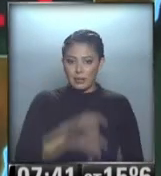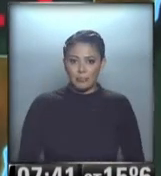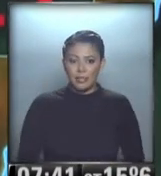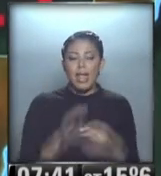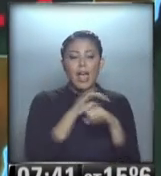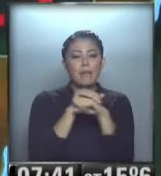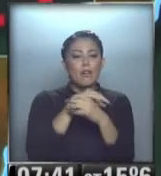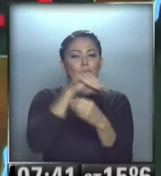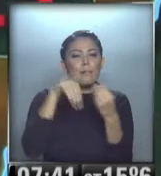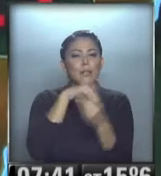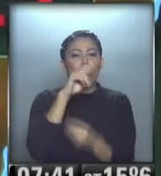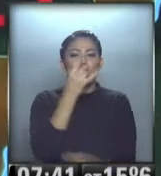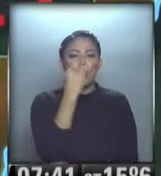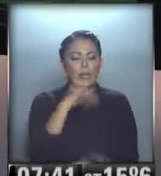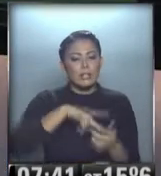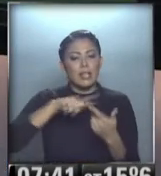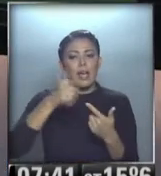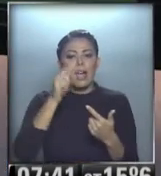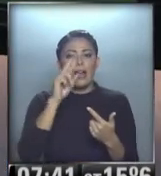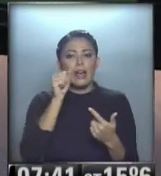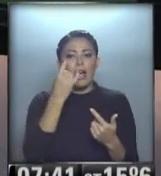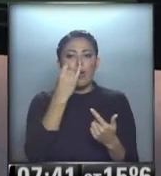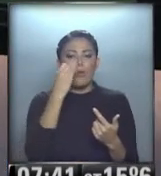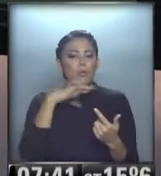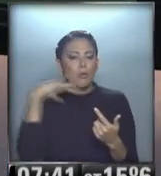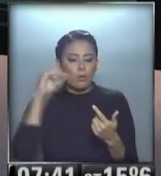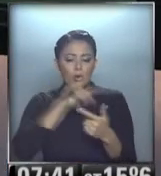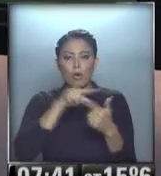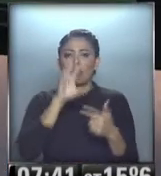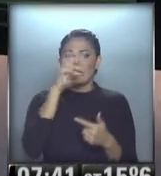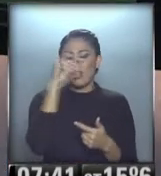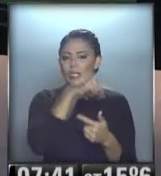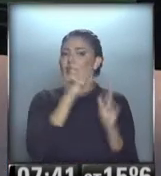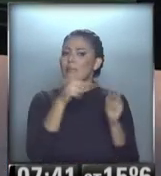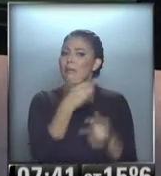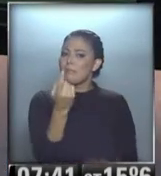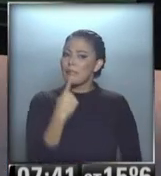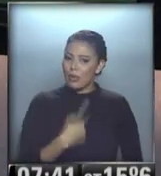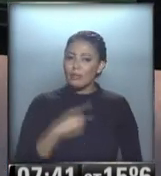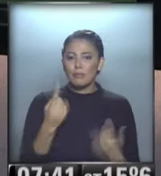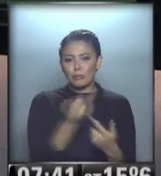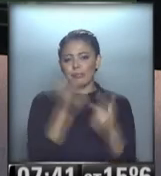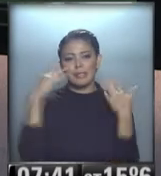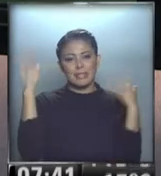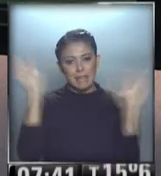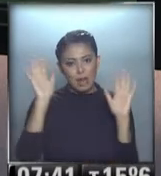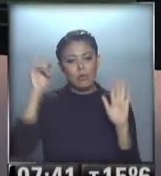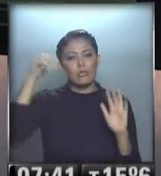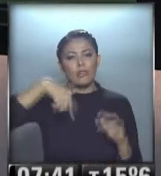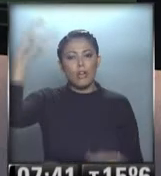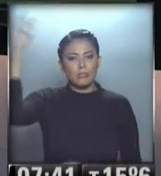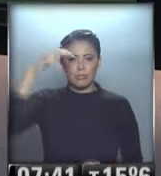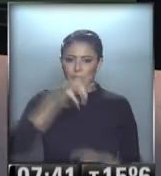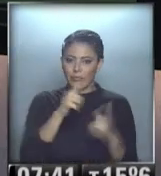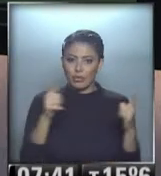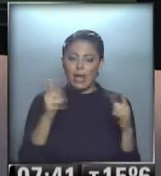amigos, las familias Ruiz y Araujo en Santo Tomé, en Corrientes, también nos preguntaban y saludos para ellos y sin lluvias en el día de hoy,